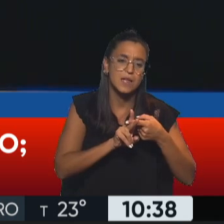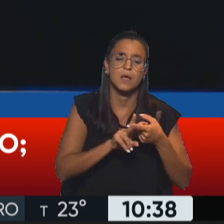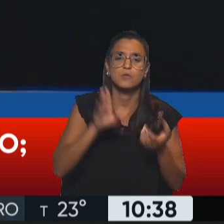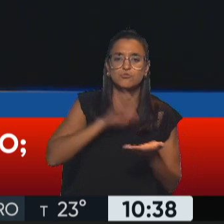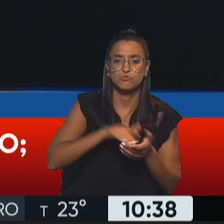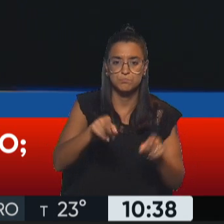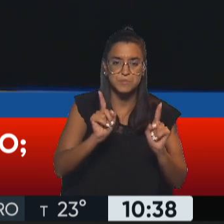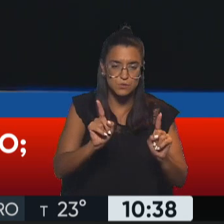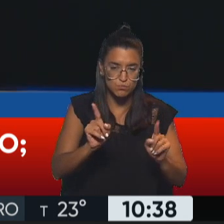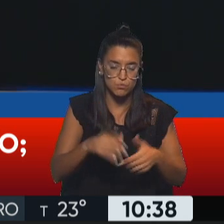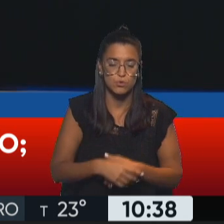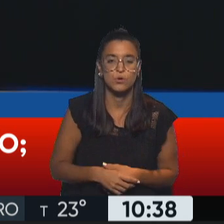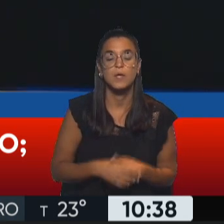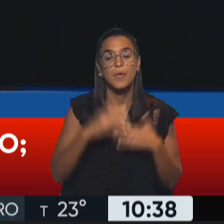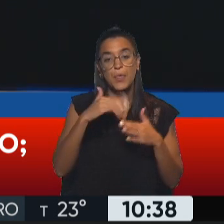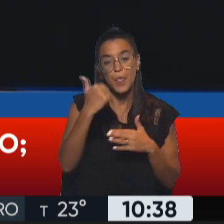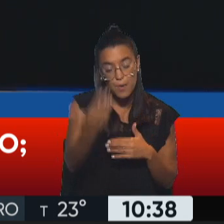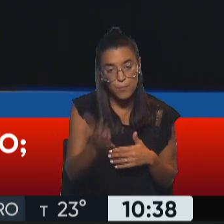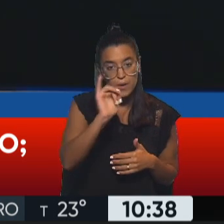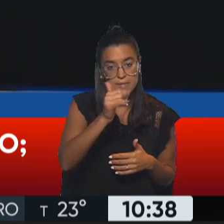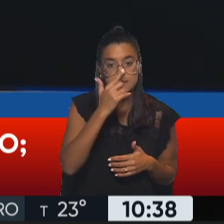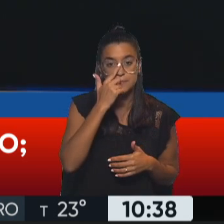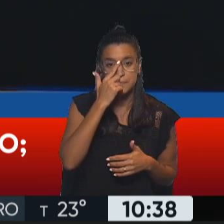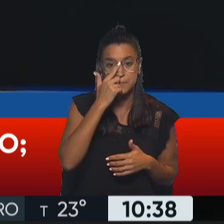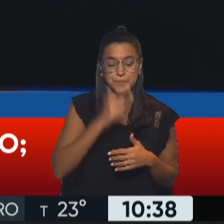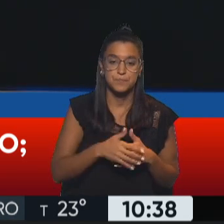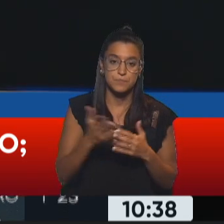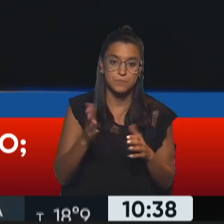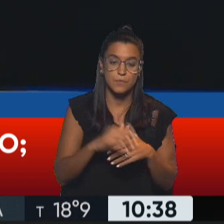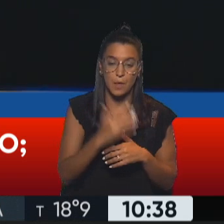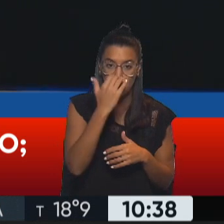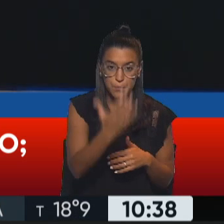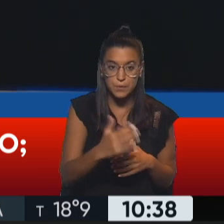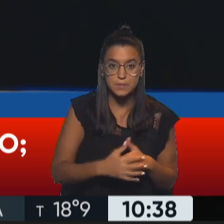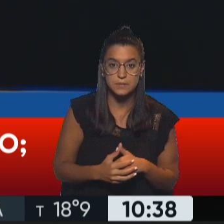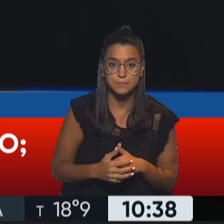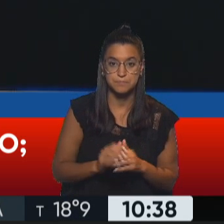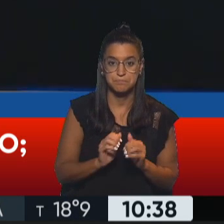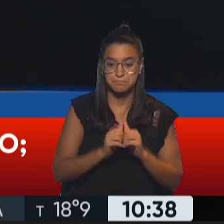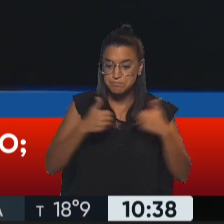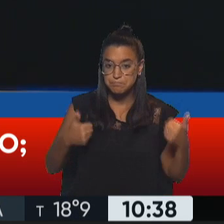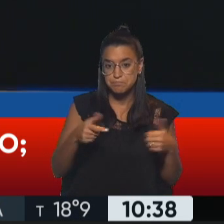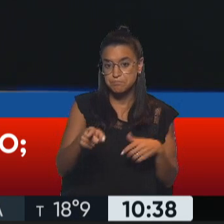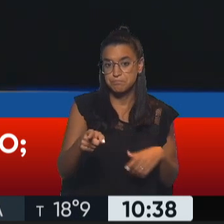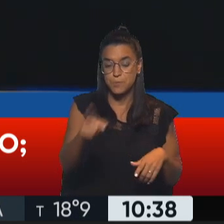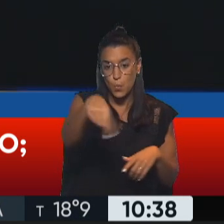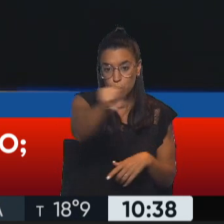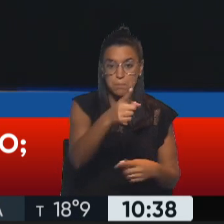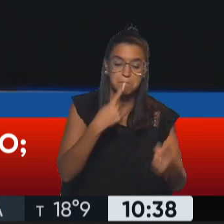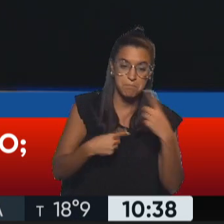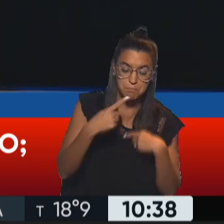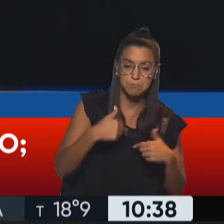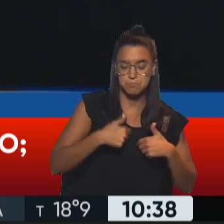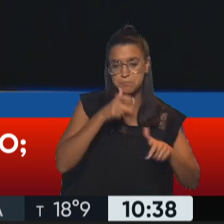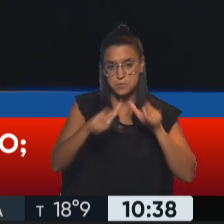se abordaron. Y bueno, y después luego quedamos a responder todas las